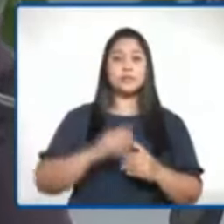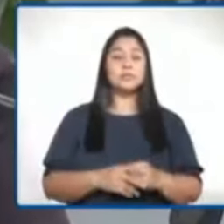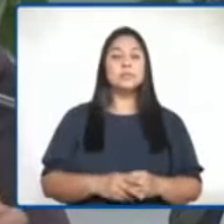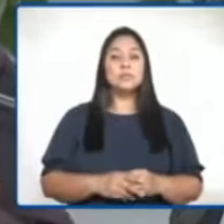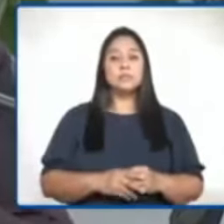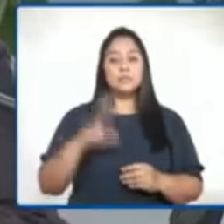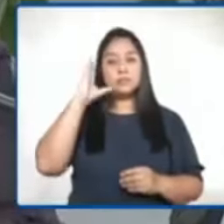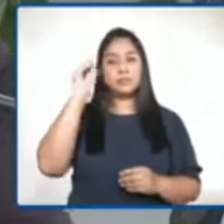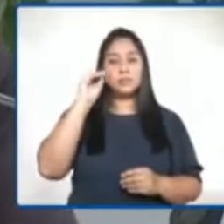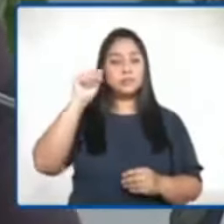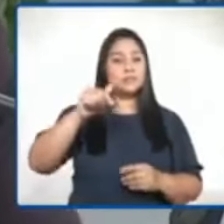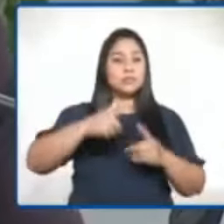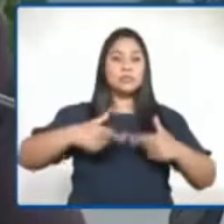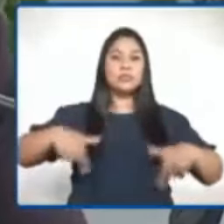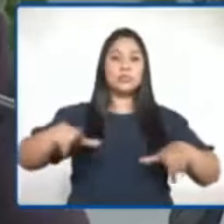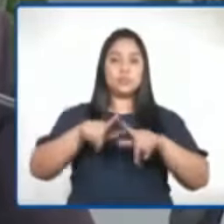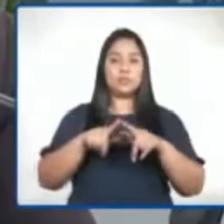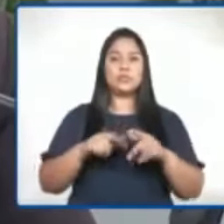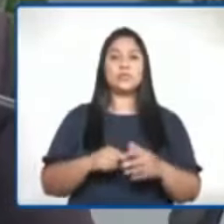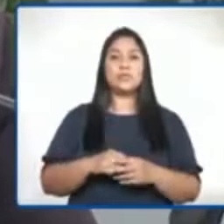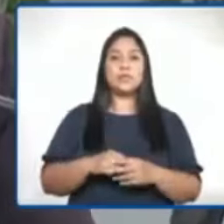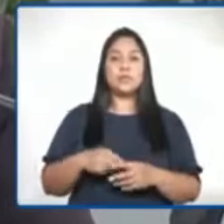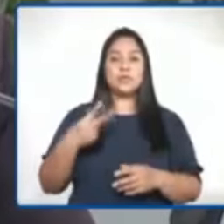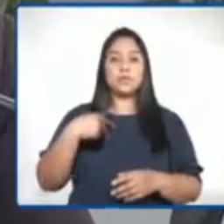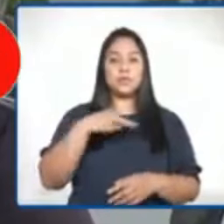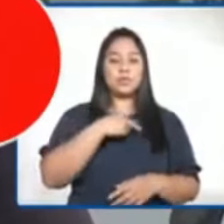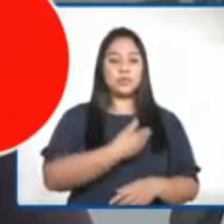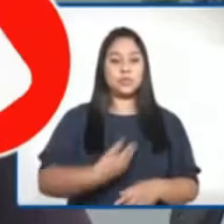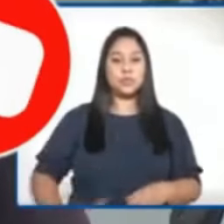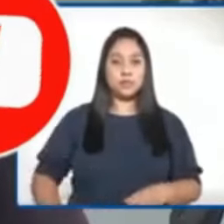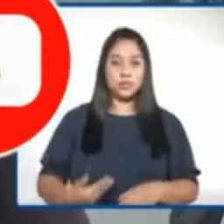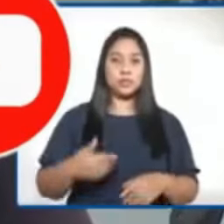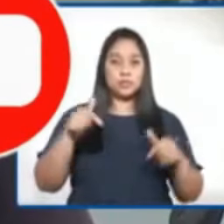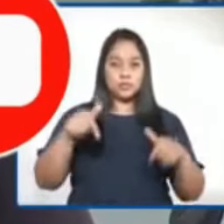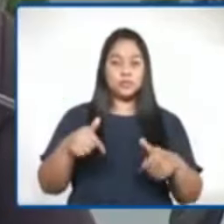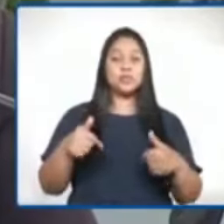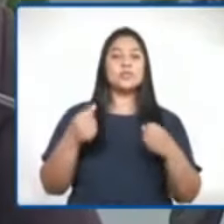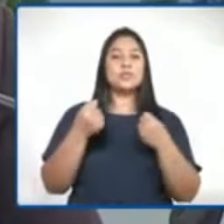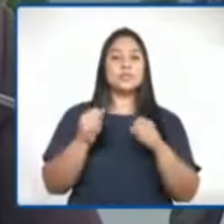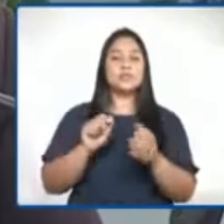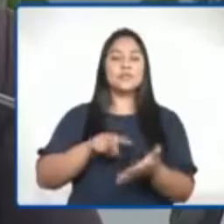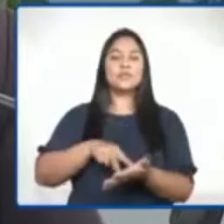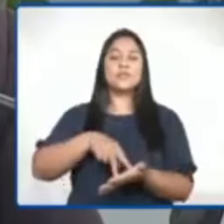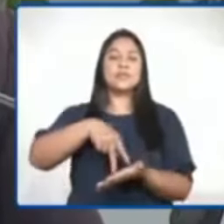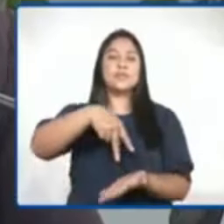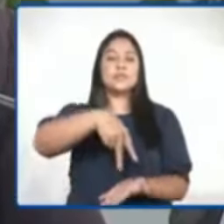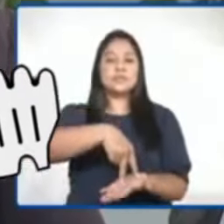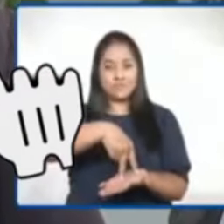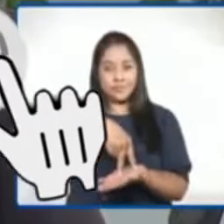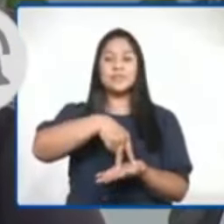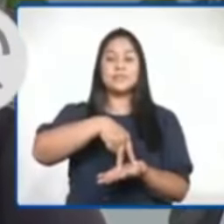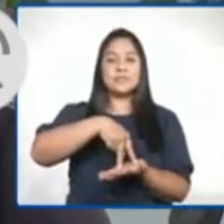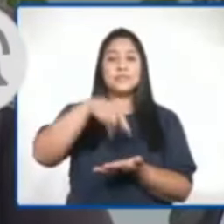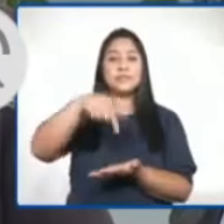por este lugar que nuestro gobierno está pisando en esta